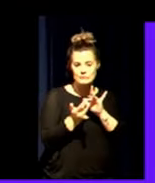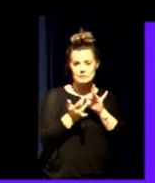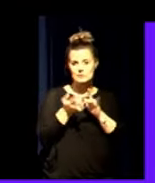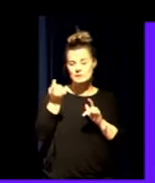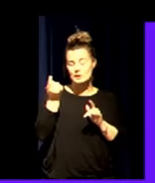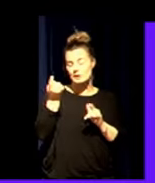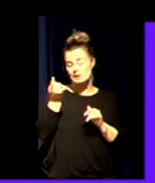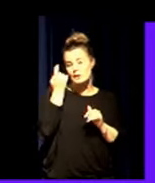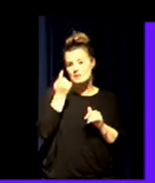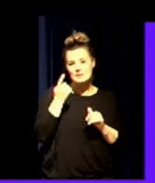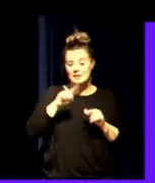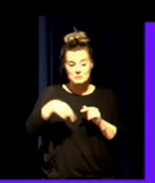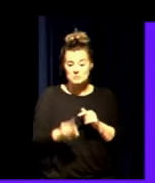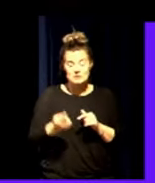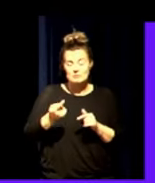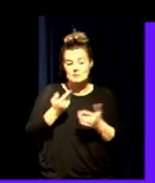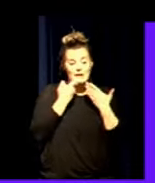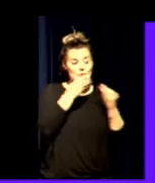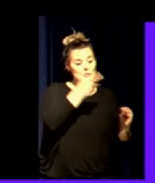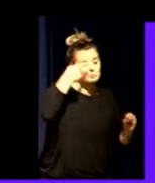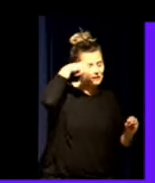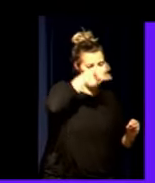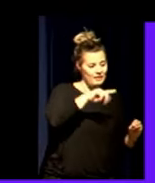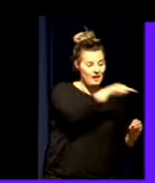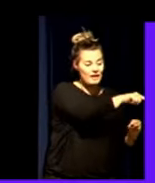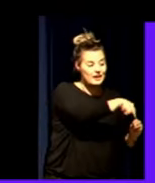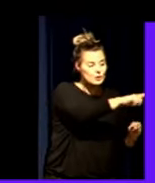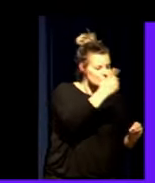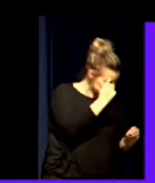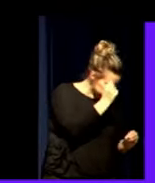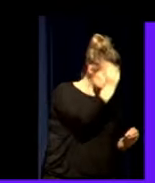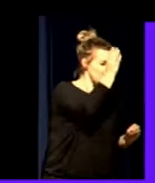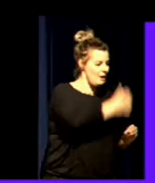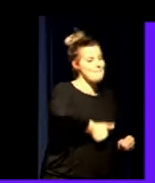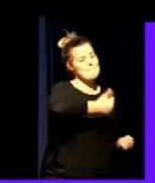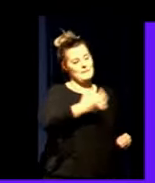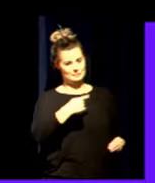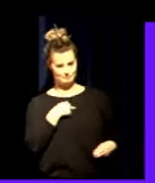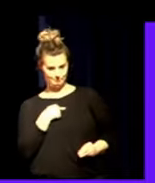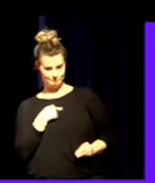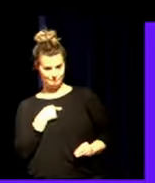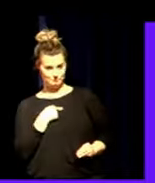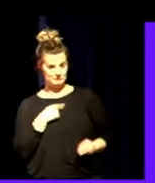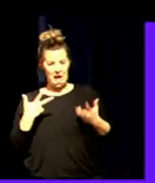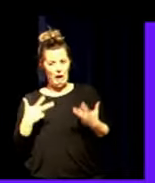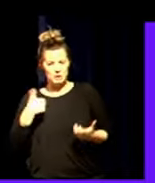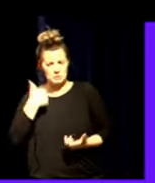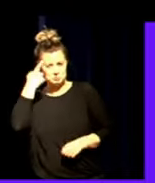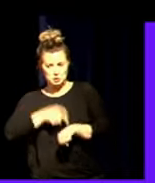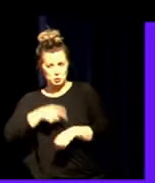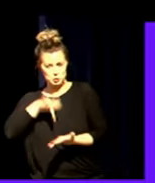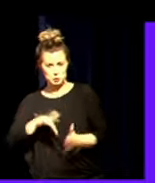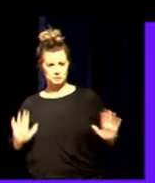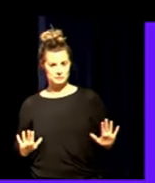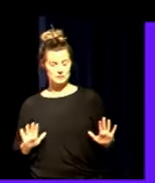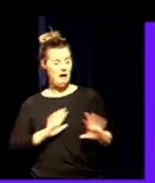dan 20 vueltas manejando esto, por muy psicólogo que yo sea. Quiero decir que ni nos tenemos